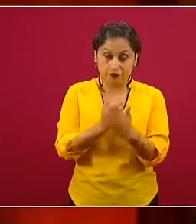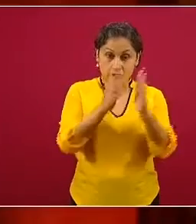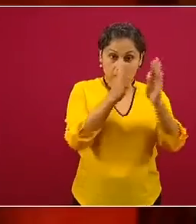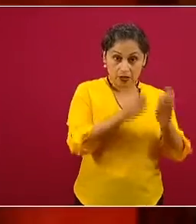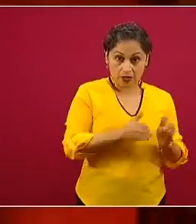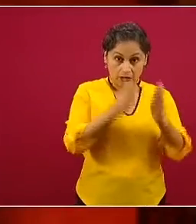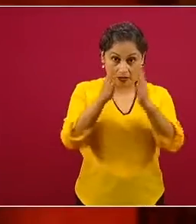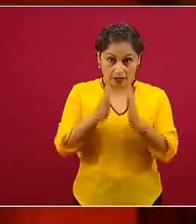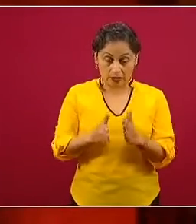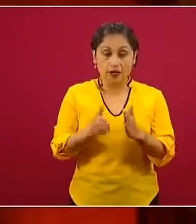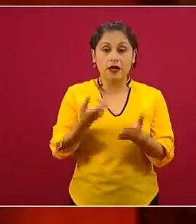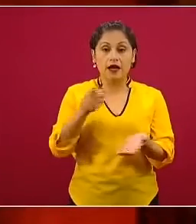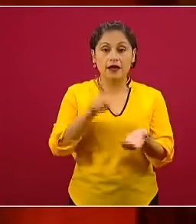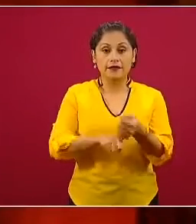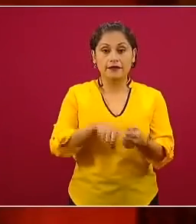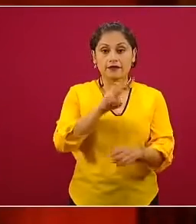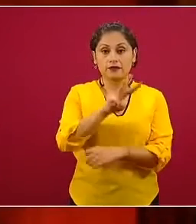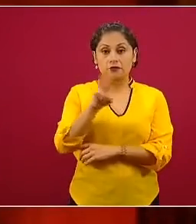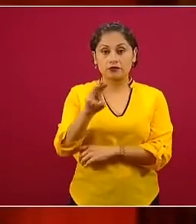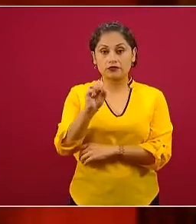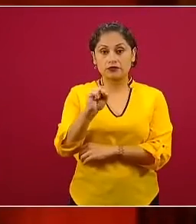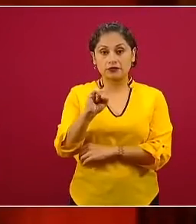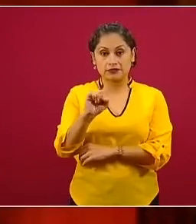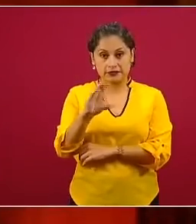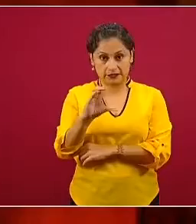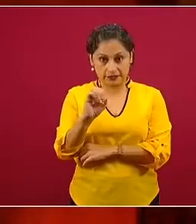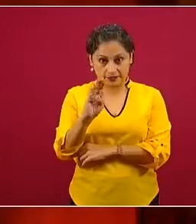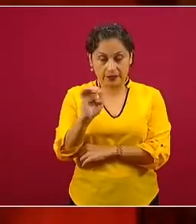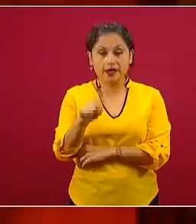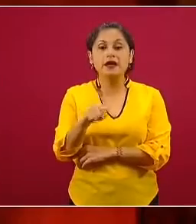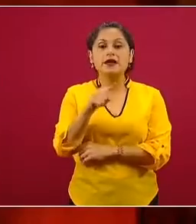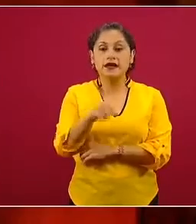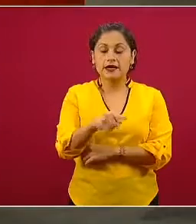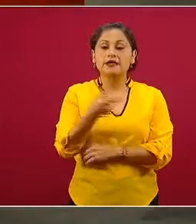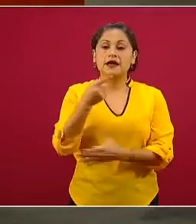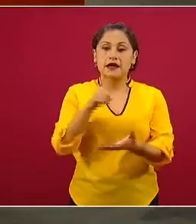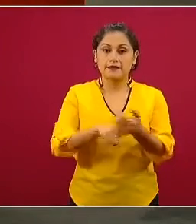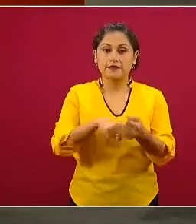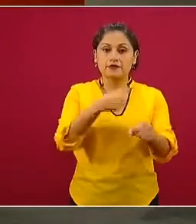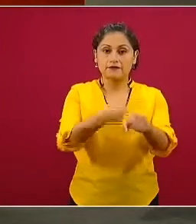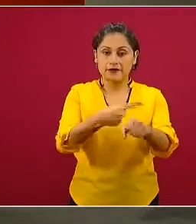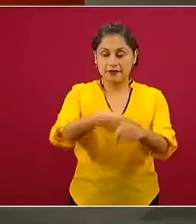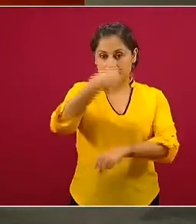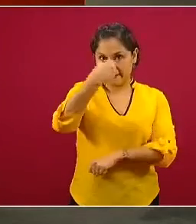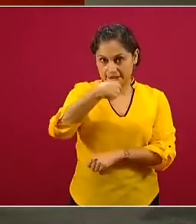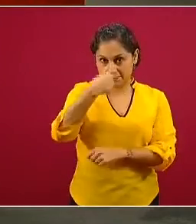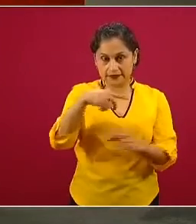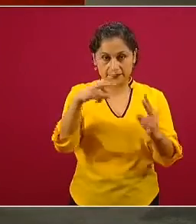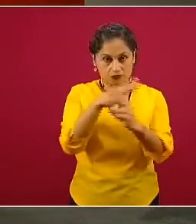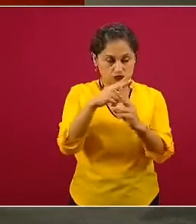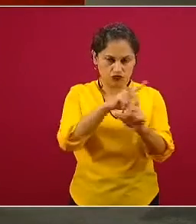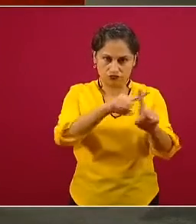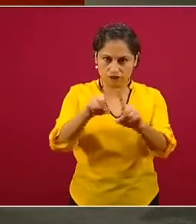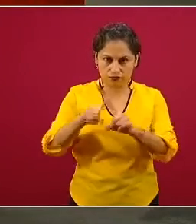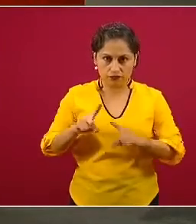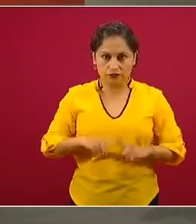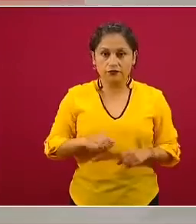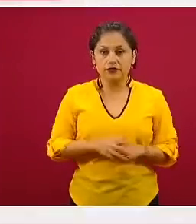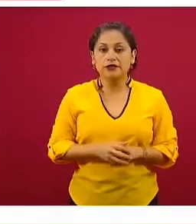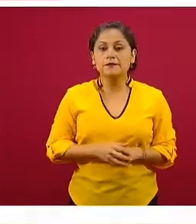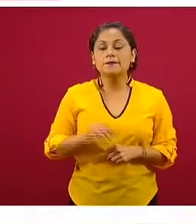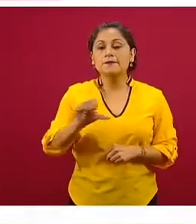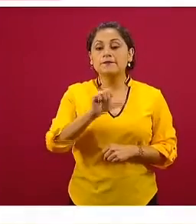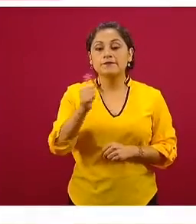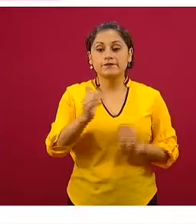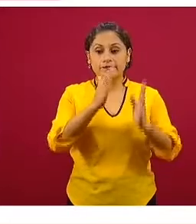en la plataforma CISVER, el Sistema de Vigilancia de la Enfermedad Respiratoria, y que esta otra red